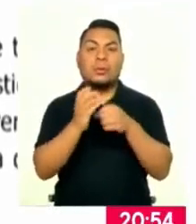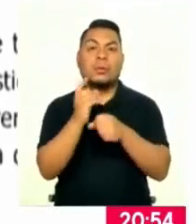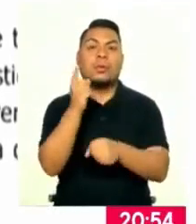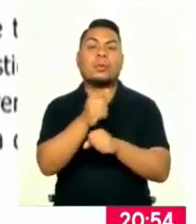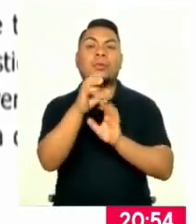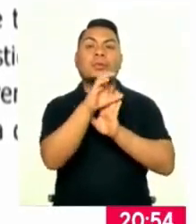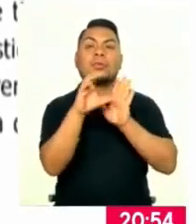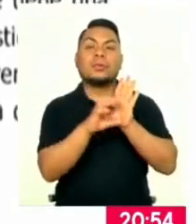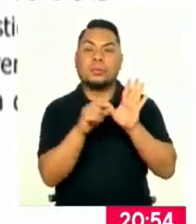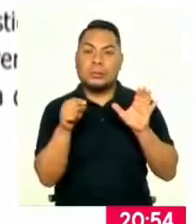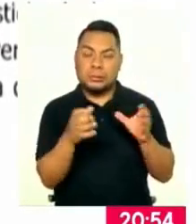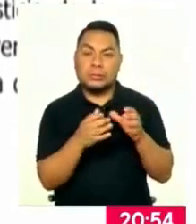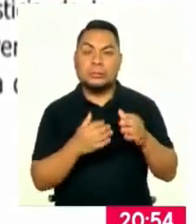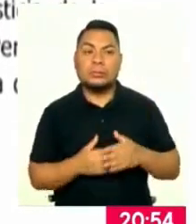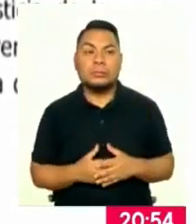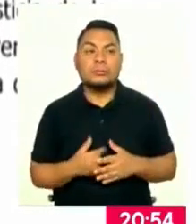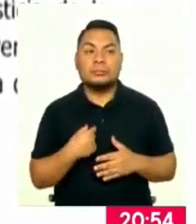Acusaciones Constitucionales.